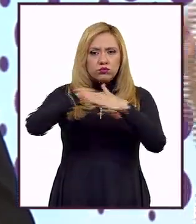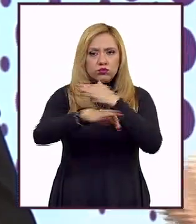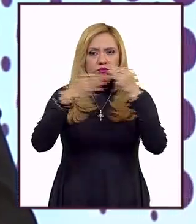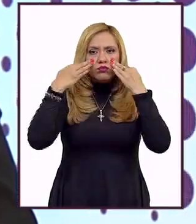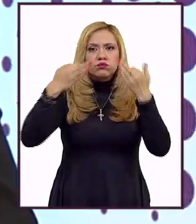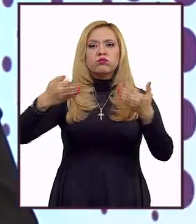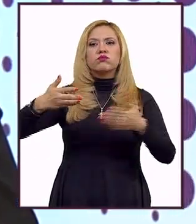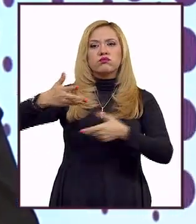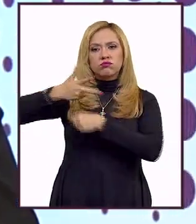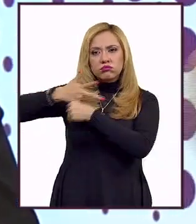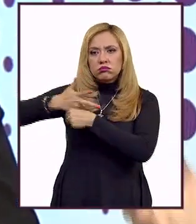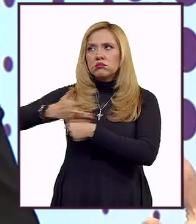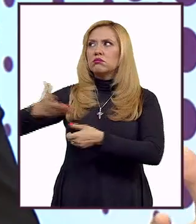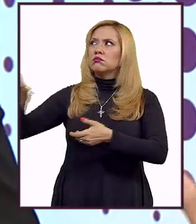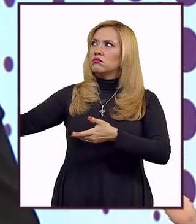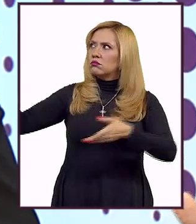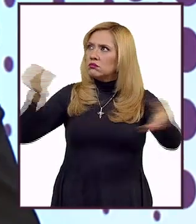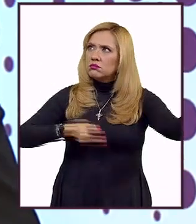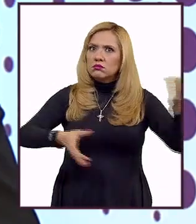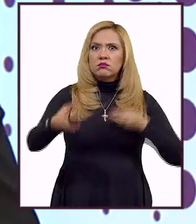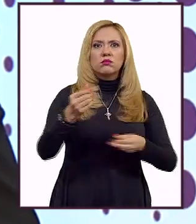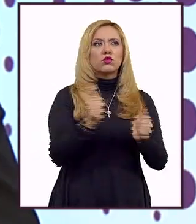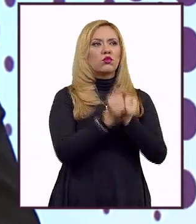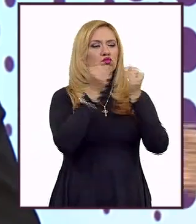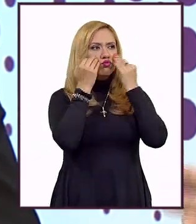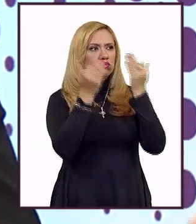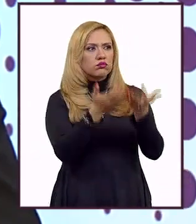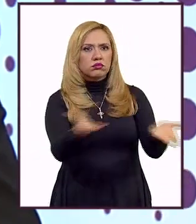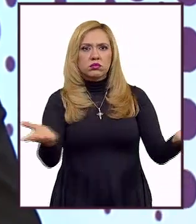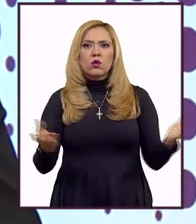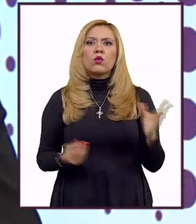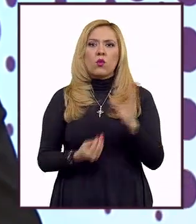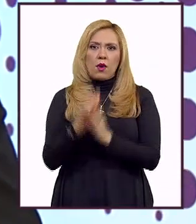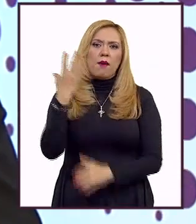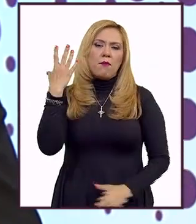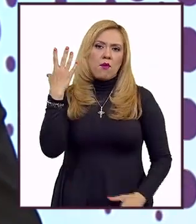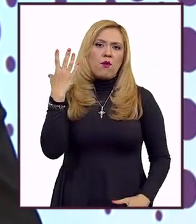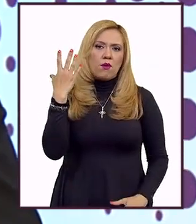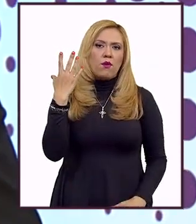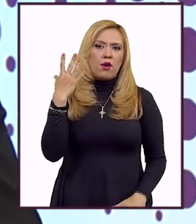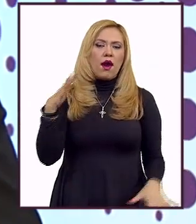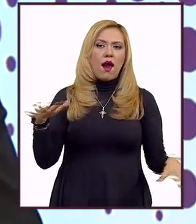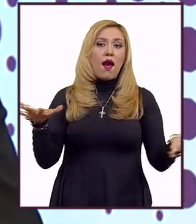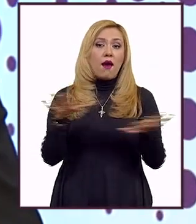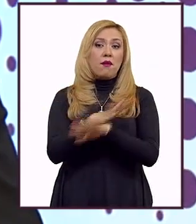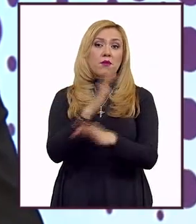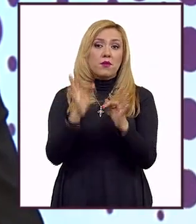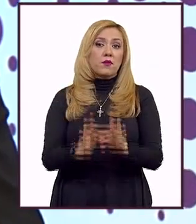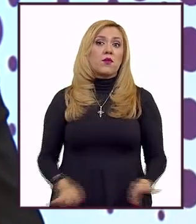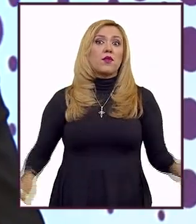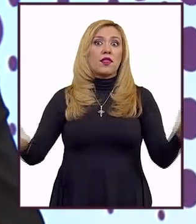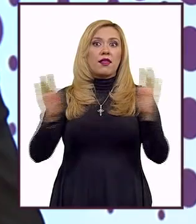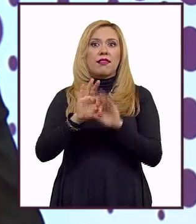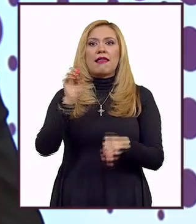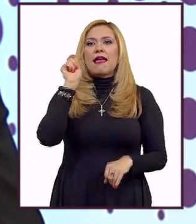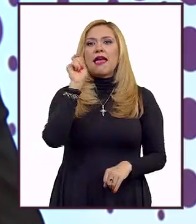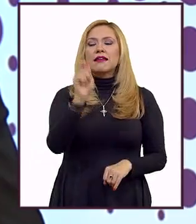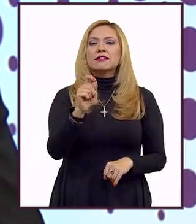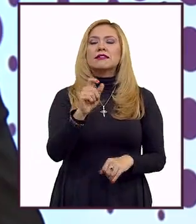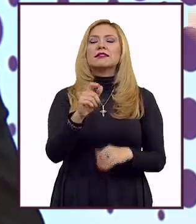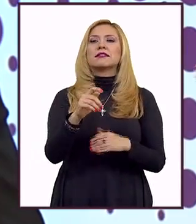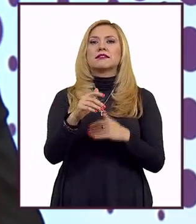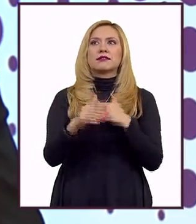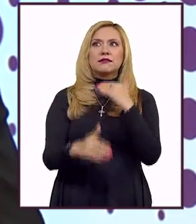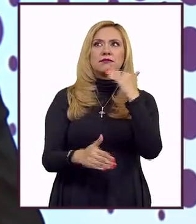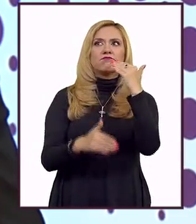más abierto, un sistema con muchas más garantías. En este nuevo sistema creo que hubo un cambio fundamental que